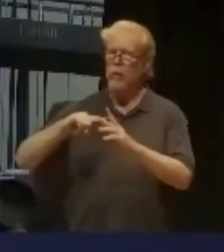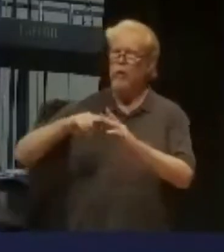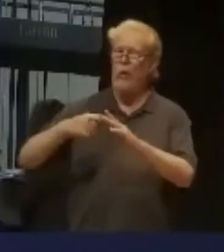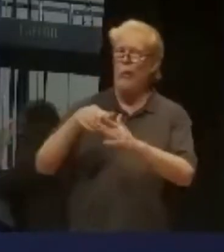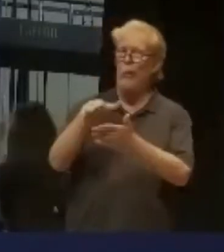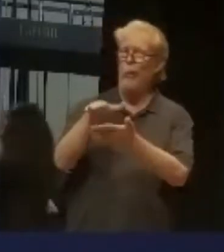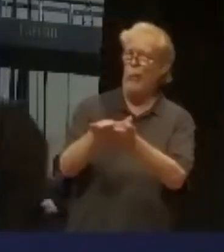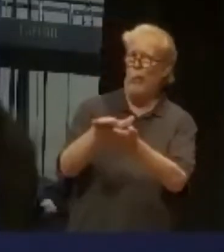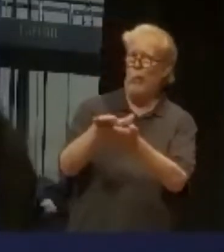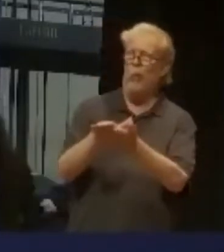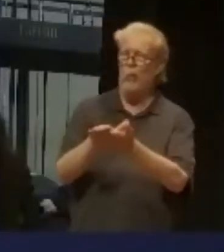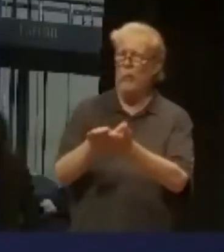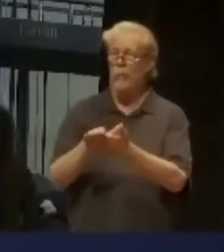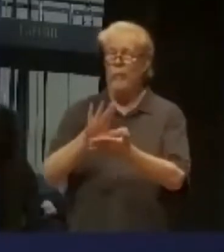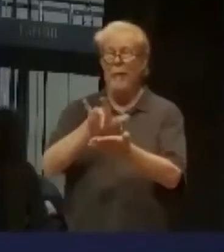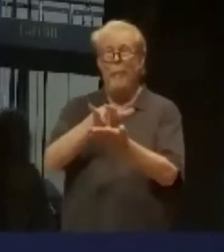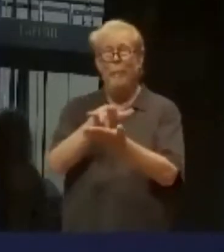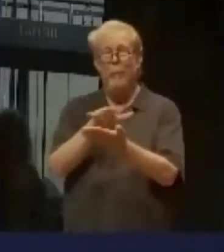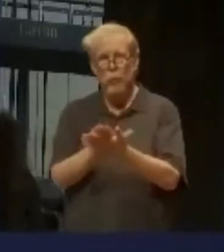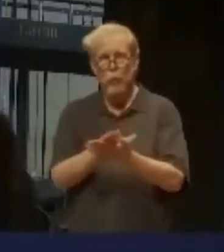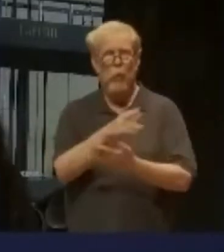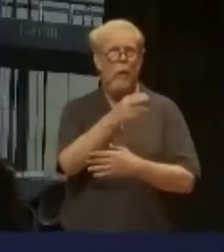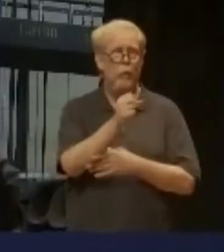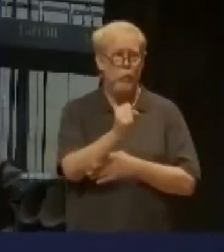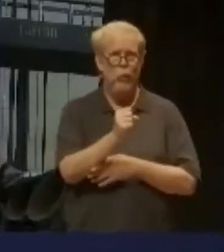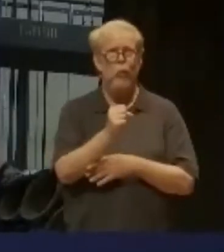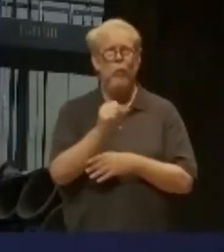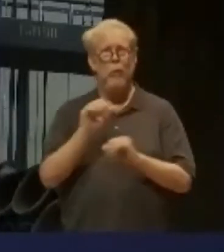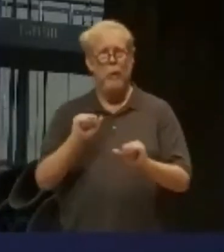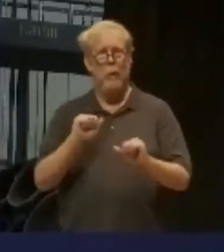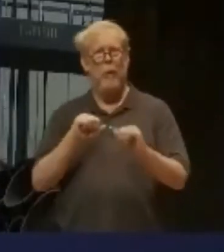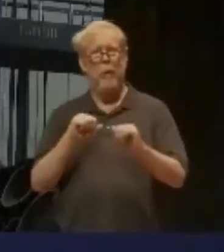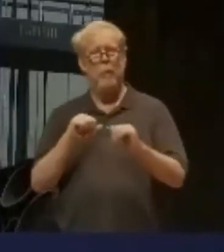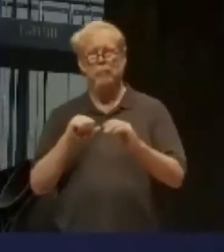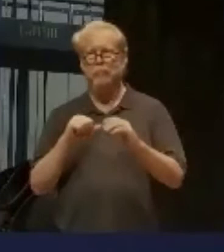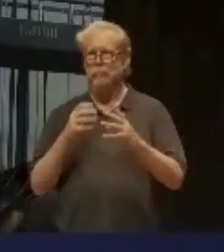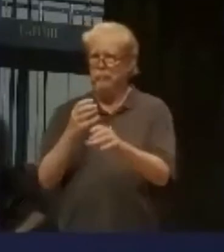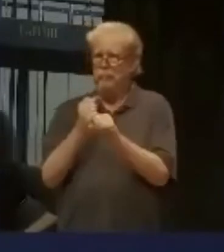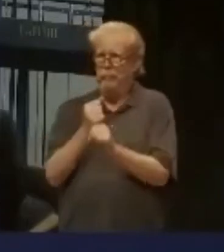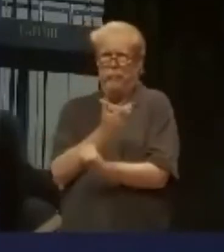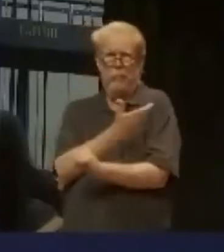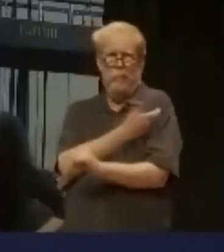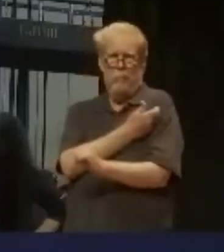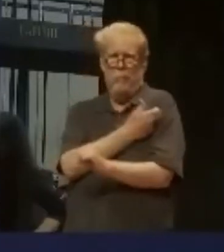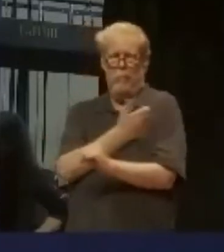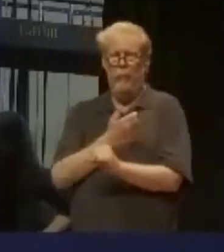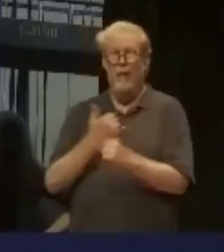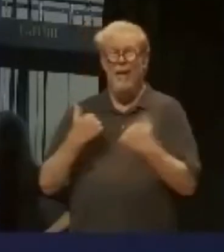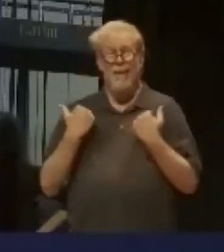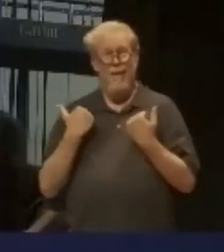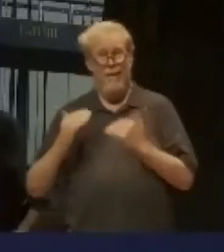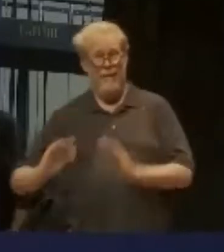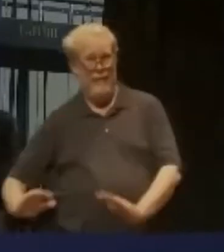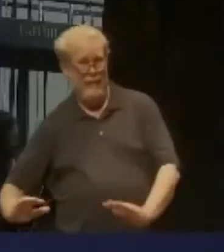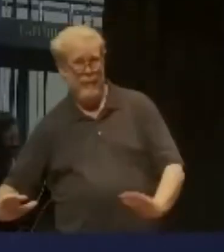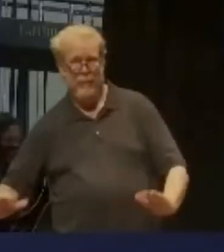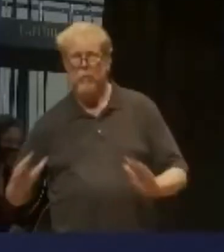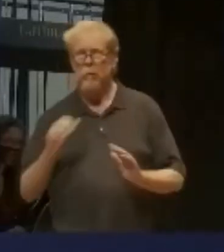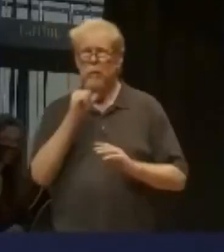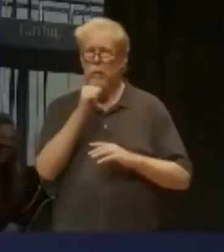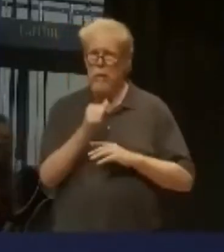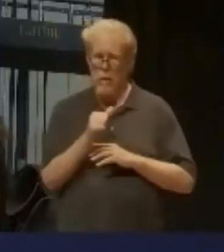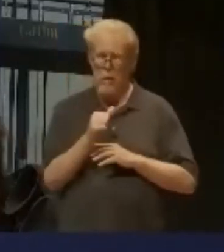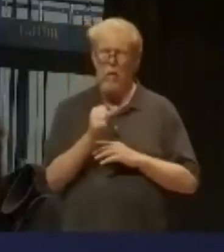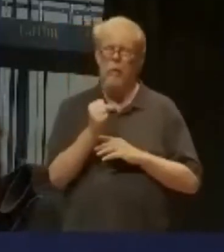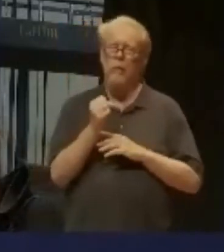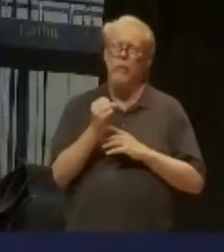cuando empecemos el nuevo año escolar hayan buenas probabilidades de que los estudiantes del bachillerato ya tengan vacunas. Sin